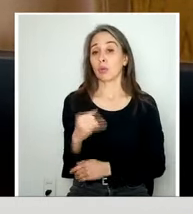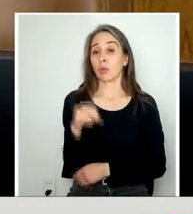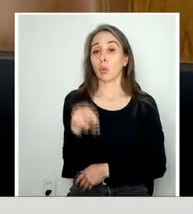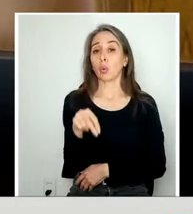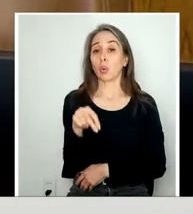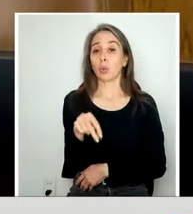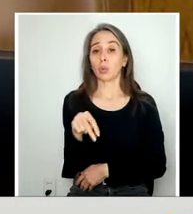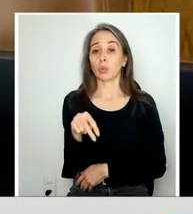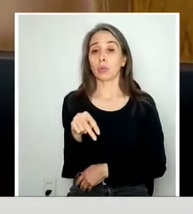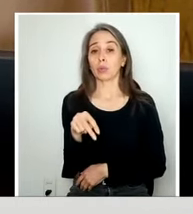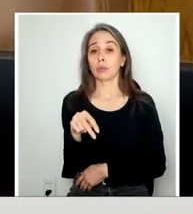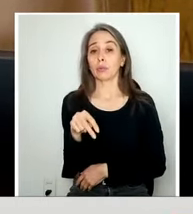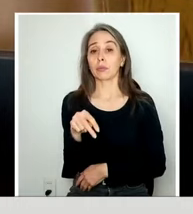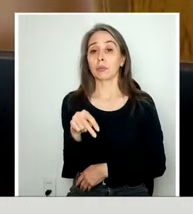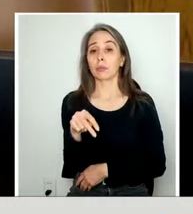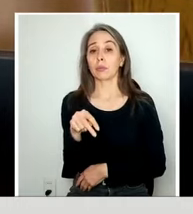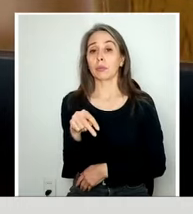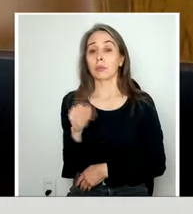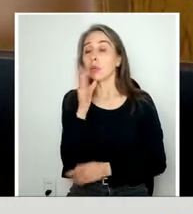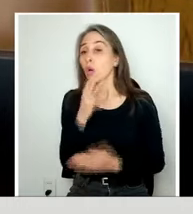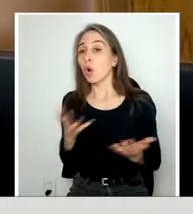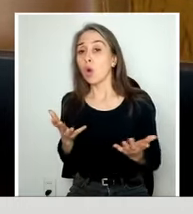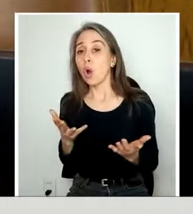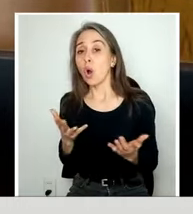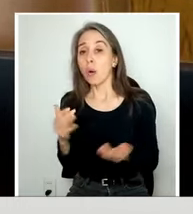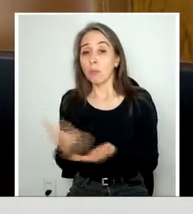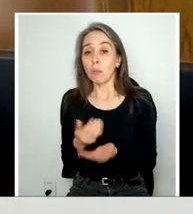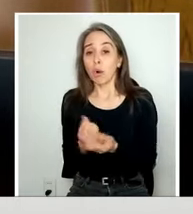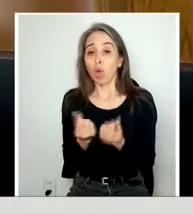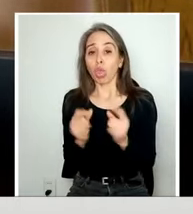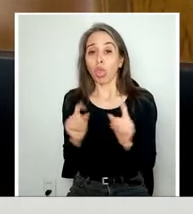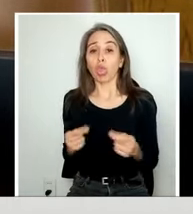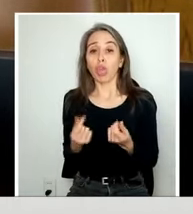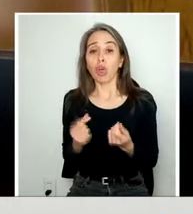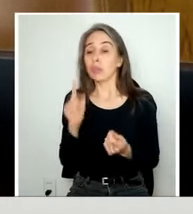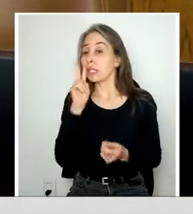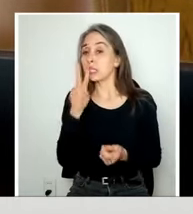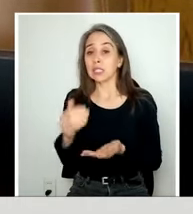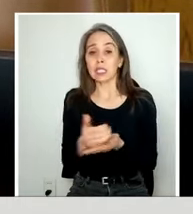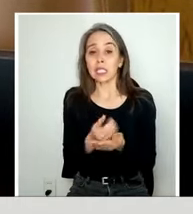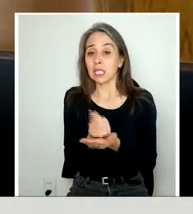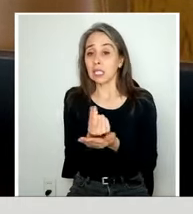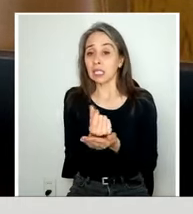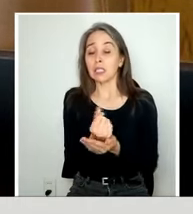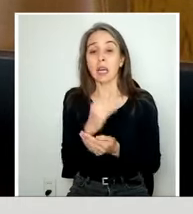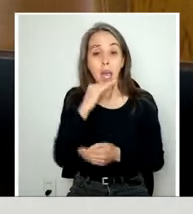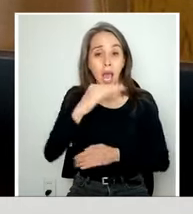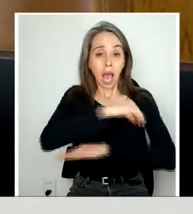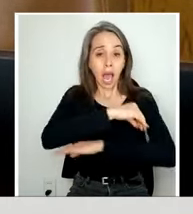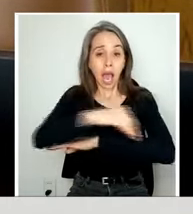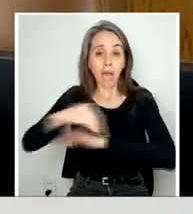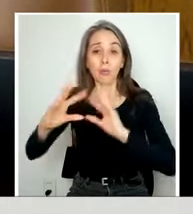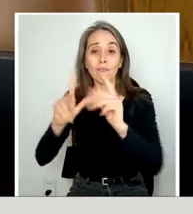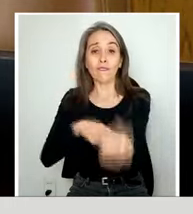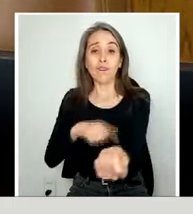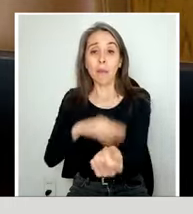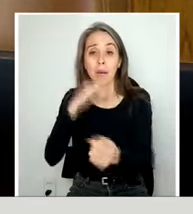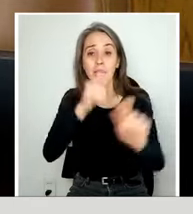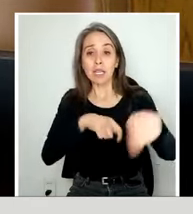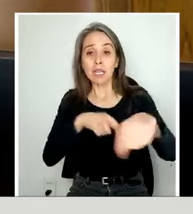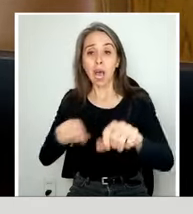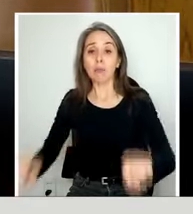no tienen como producir recursos no tienen ingreso la agricultura familiar campesina está en la